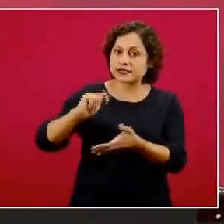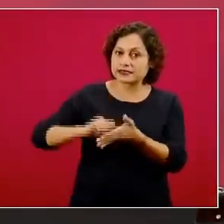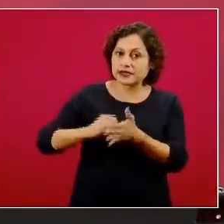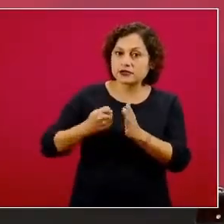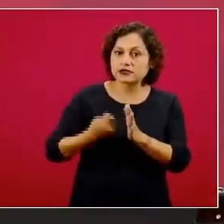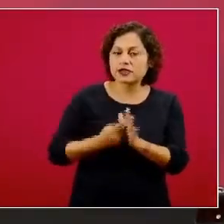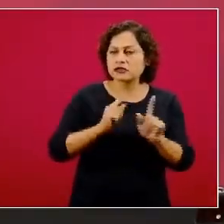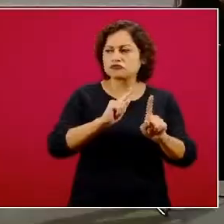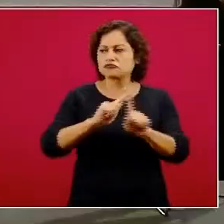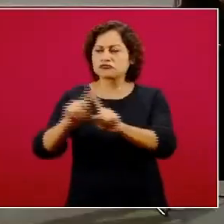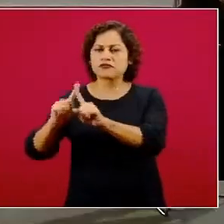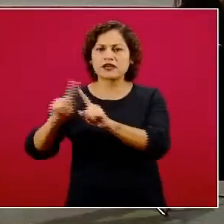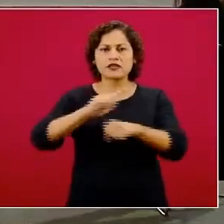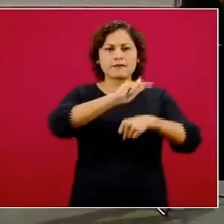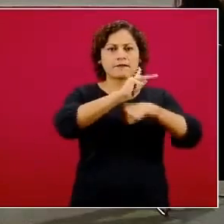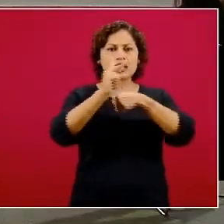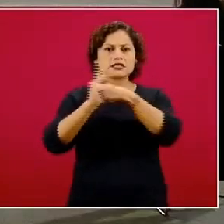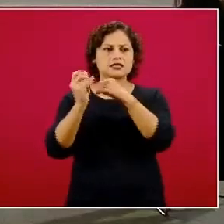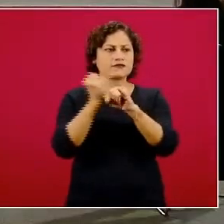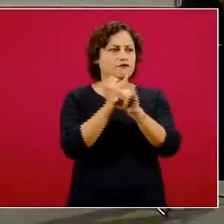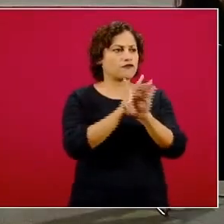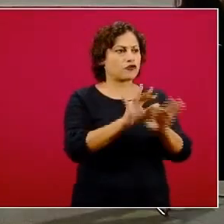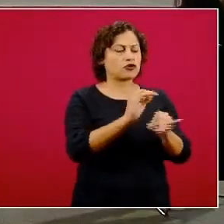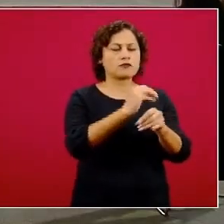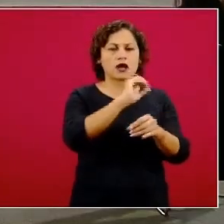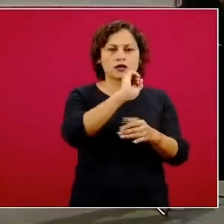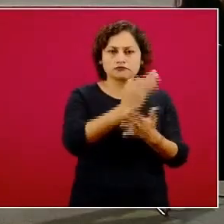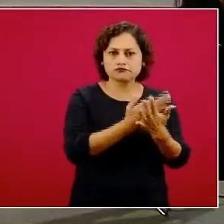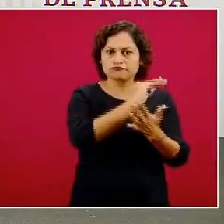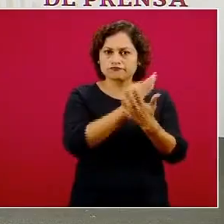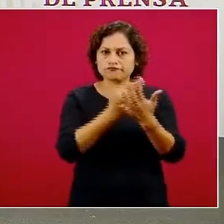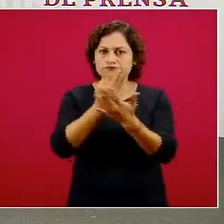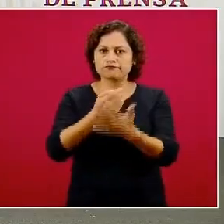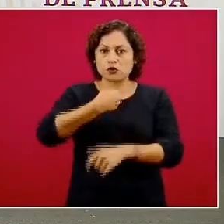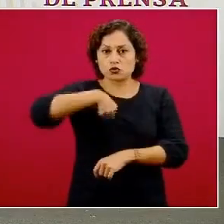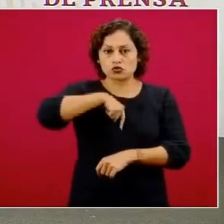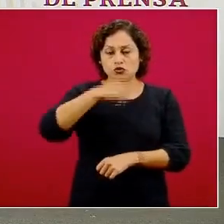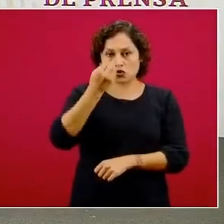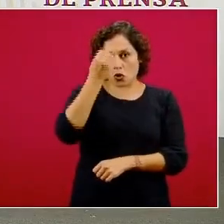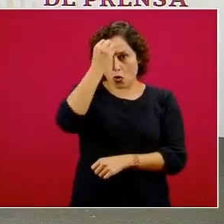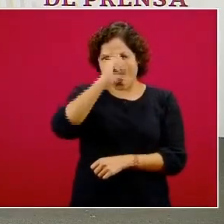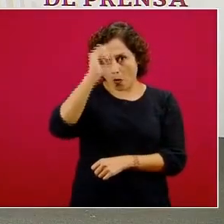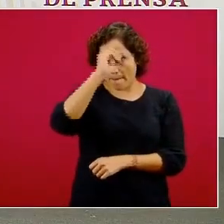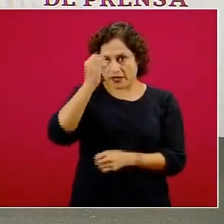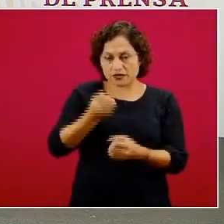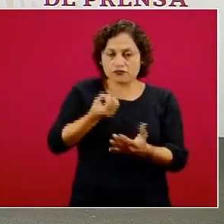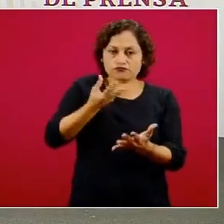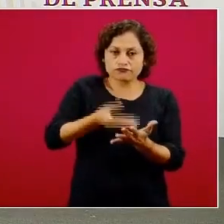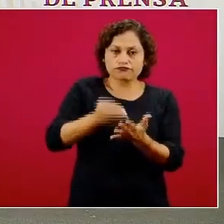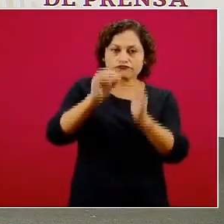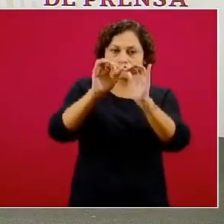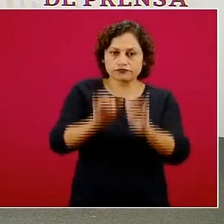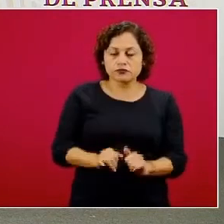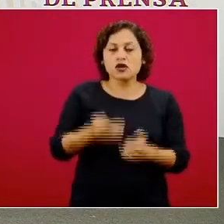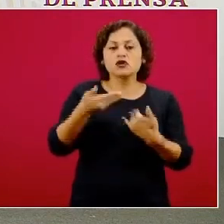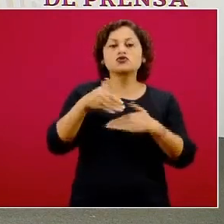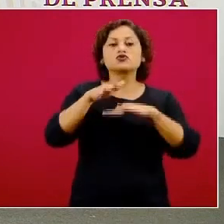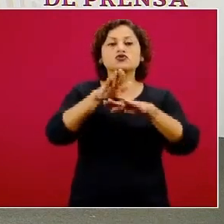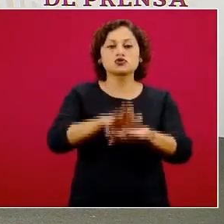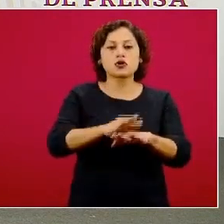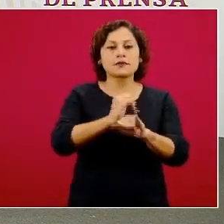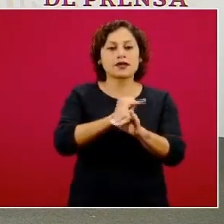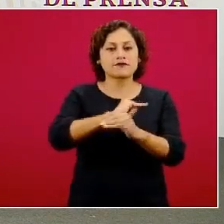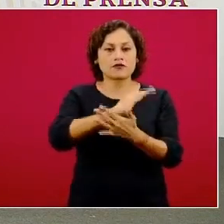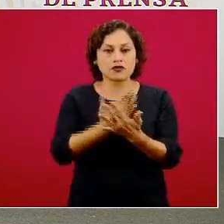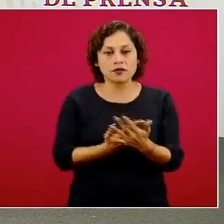analizamos todos los países y emitimos nuestra opinión sobre la utilidad de los